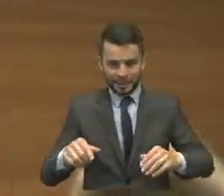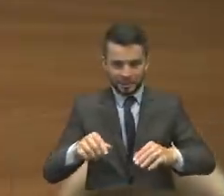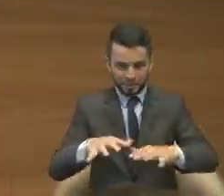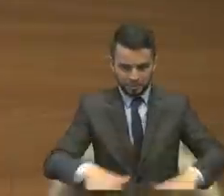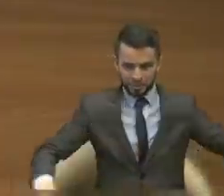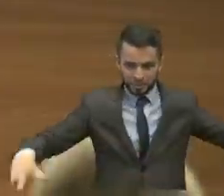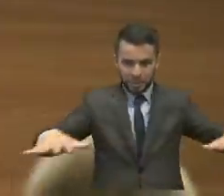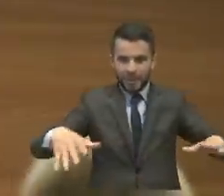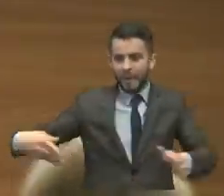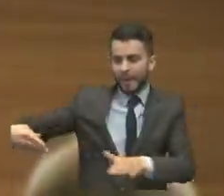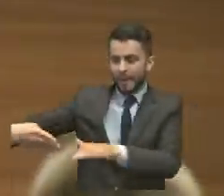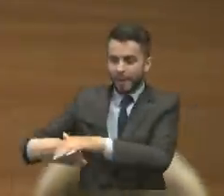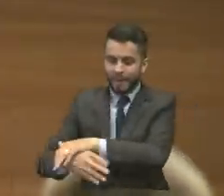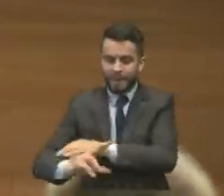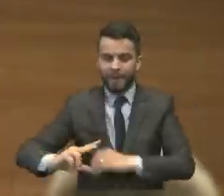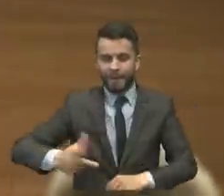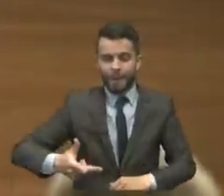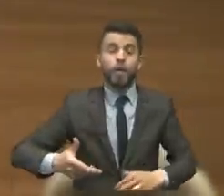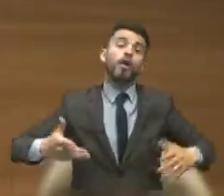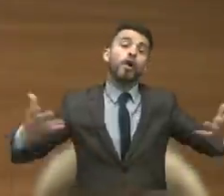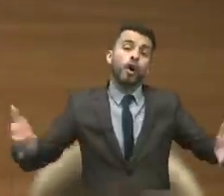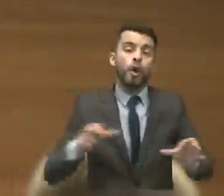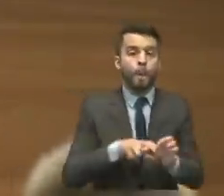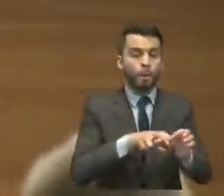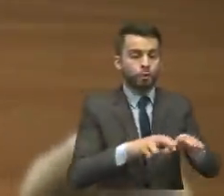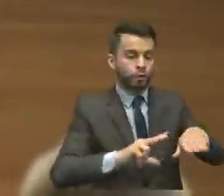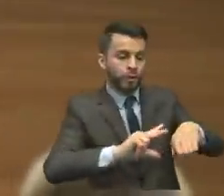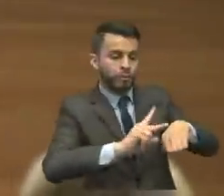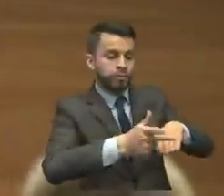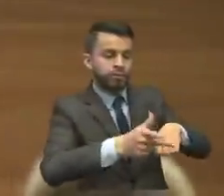estación. Depende de cada punto.